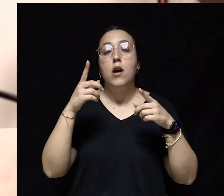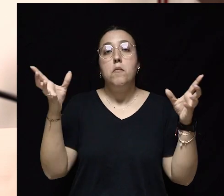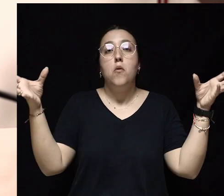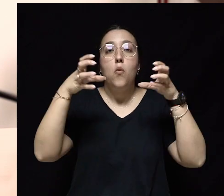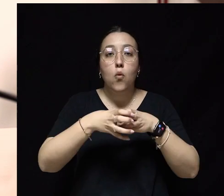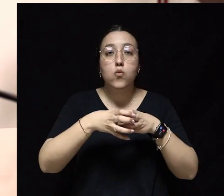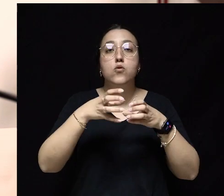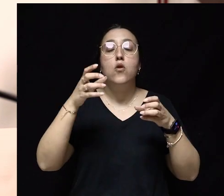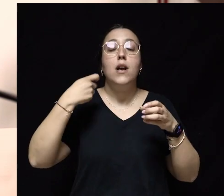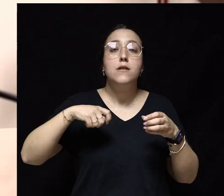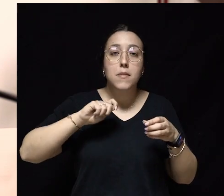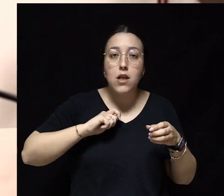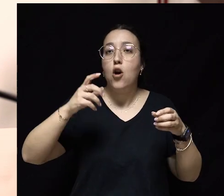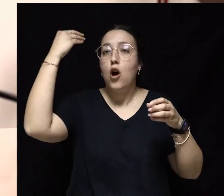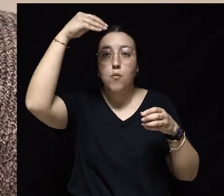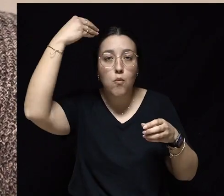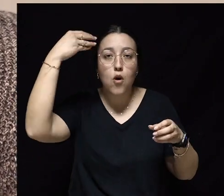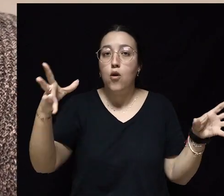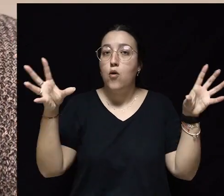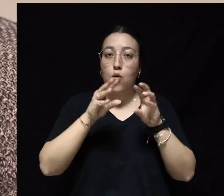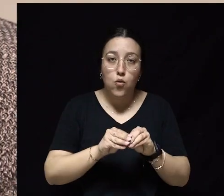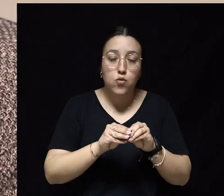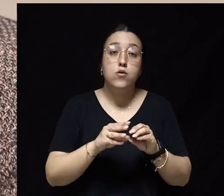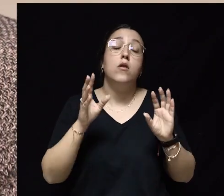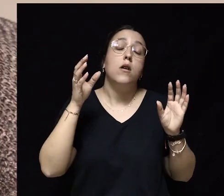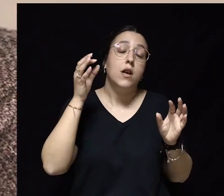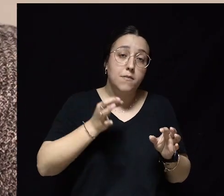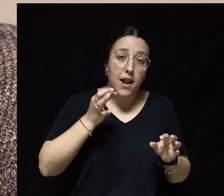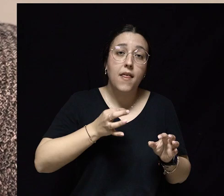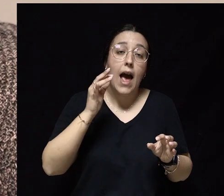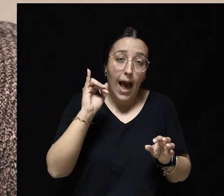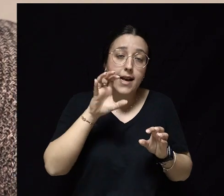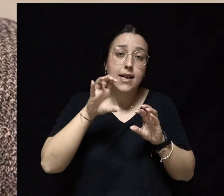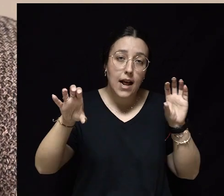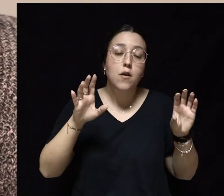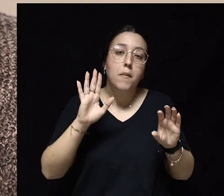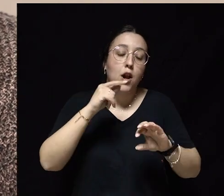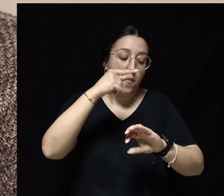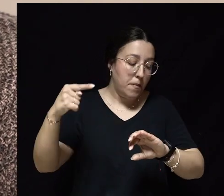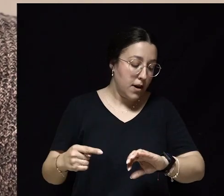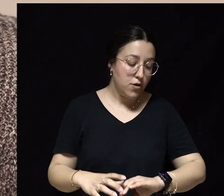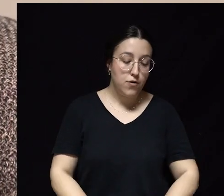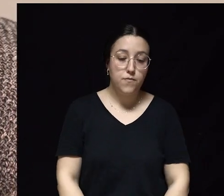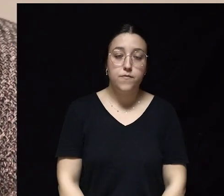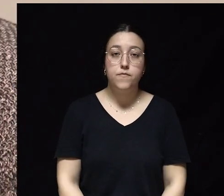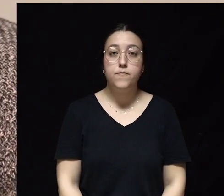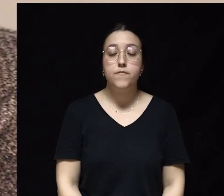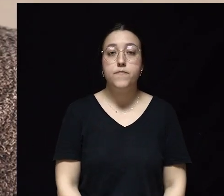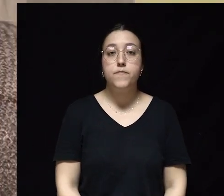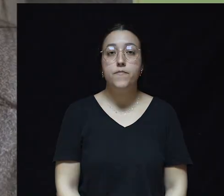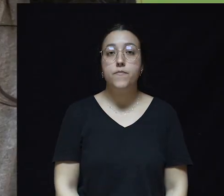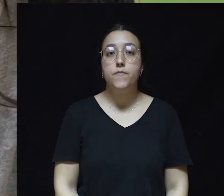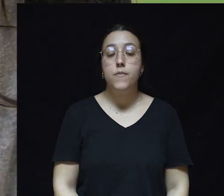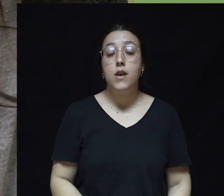vez están todos los niños y niñas dentro del colegio, el funcionamiento es bueno y mantenemos todos una misma línea de